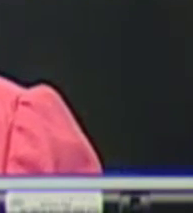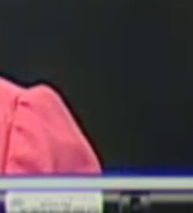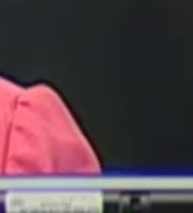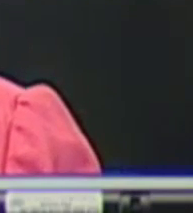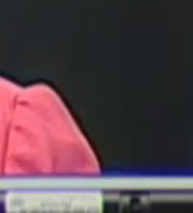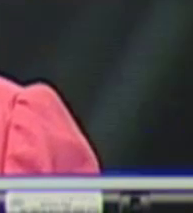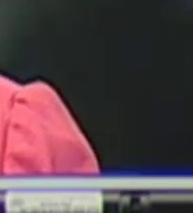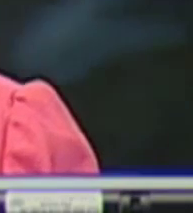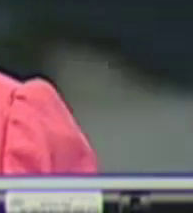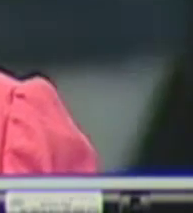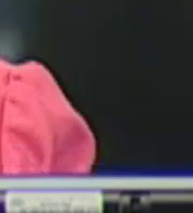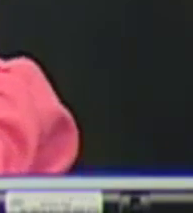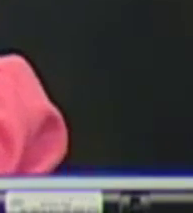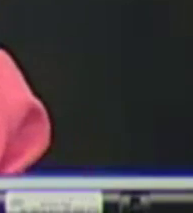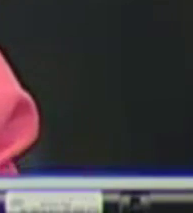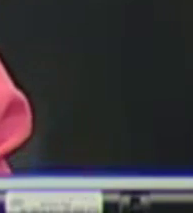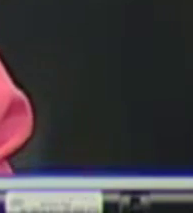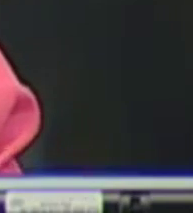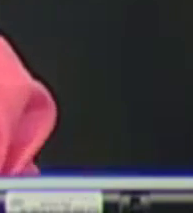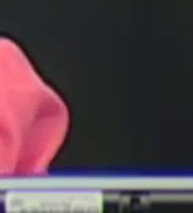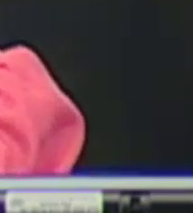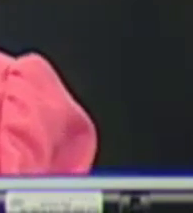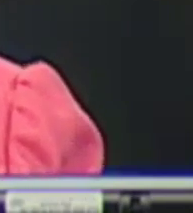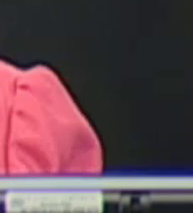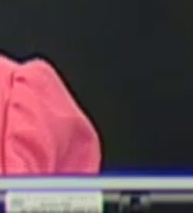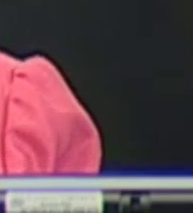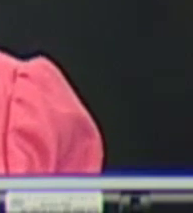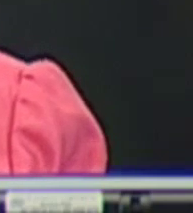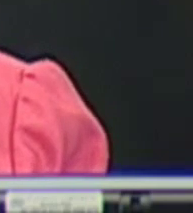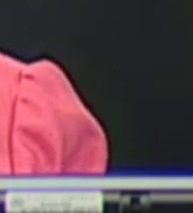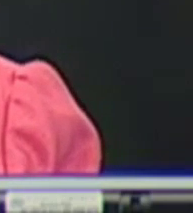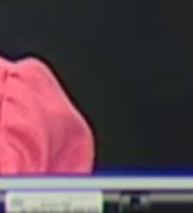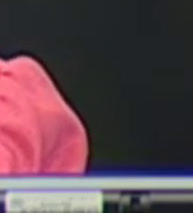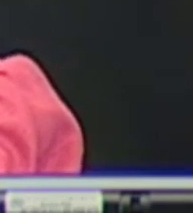empleo. Es no tener trabajo.